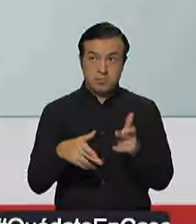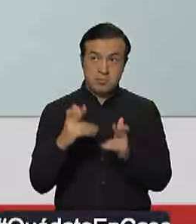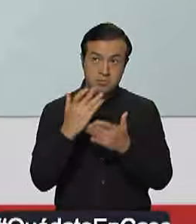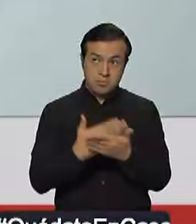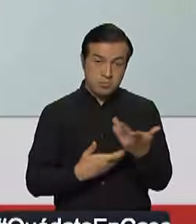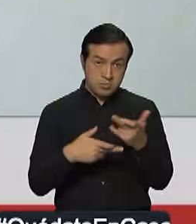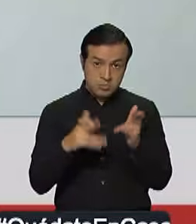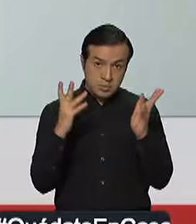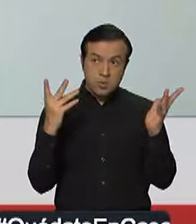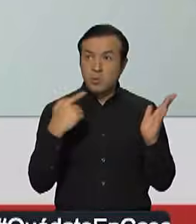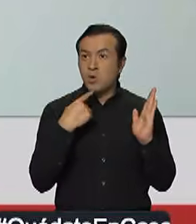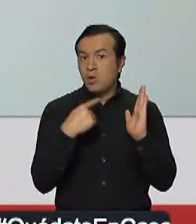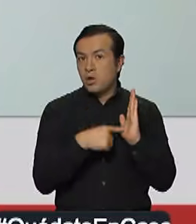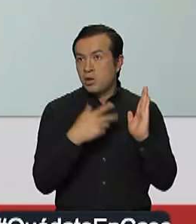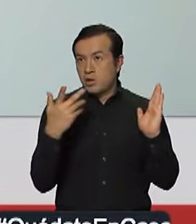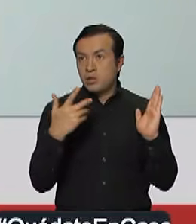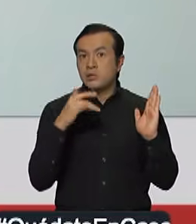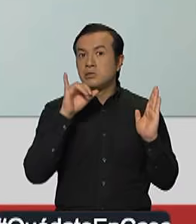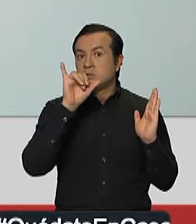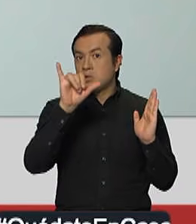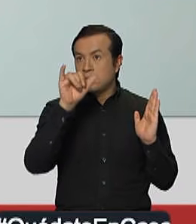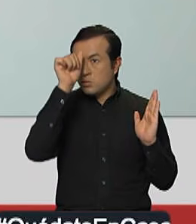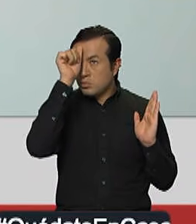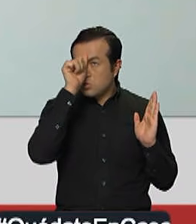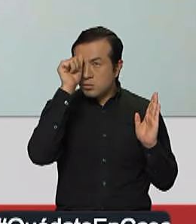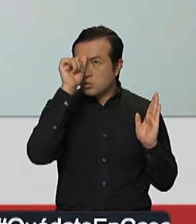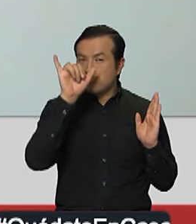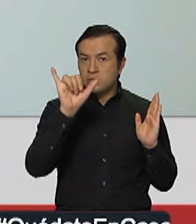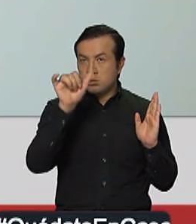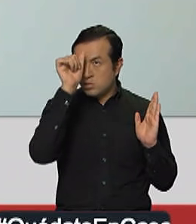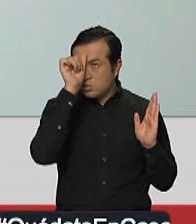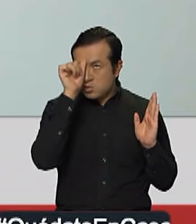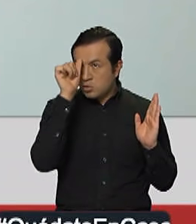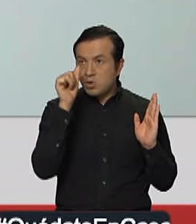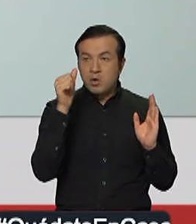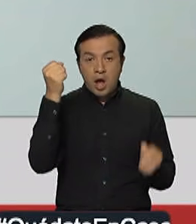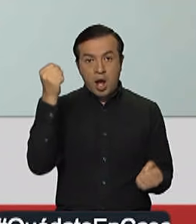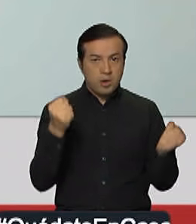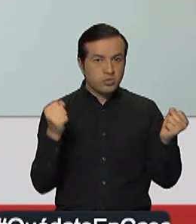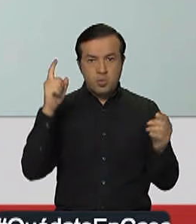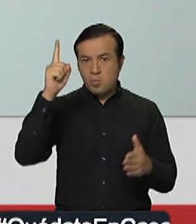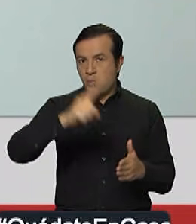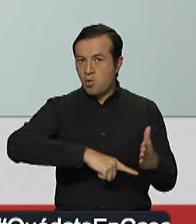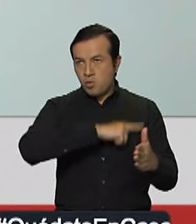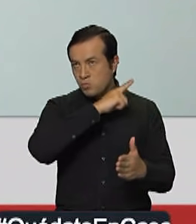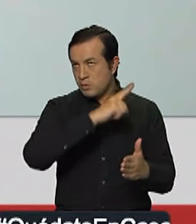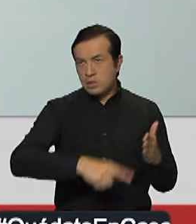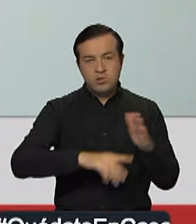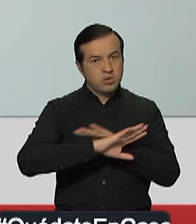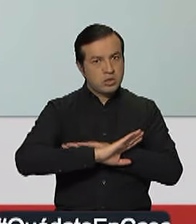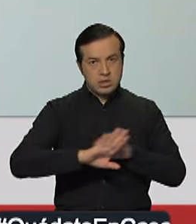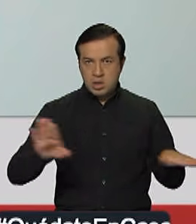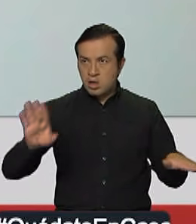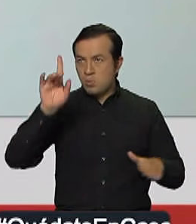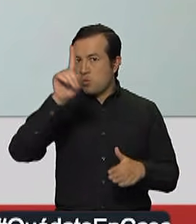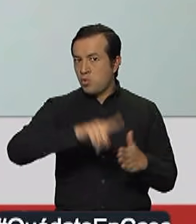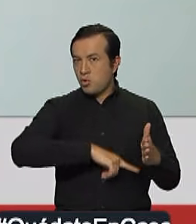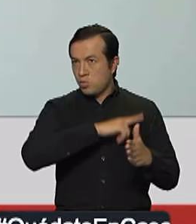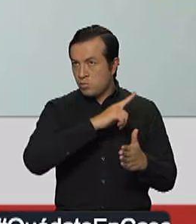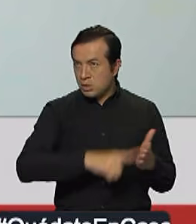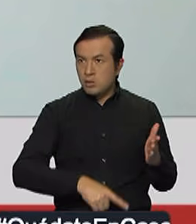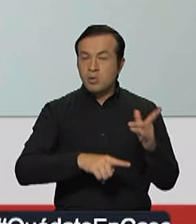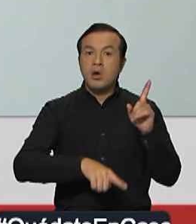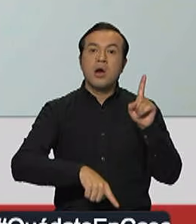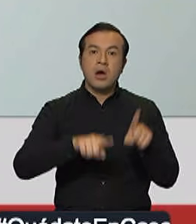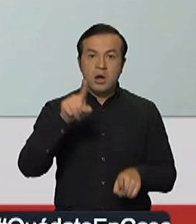Y basta poner un ejemplo. Los días sábados y domingos no puede circular un solo vehículo. Es una restricción total. Sin embargo,